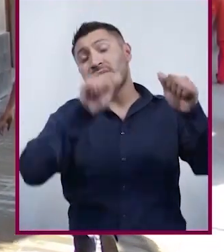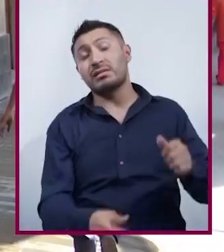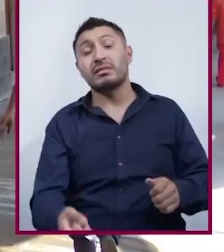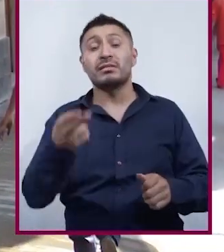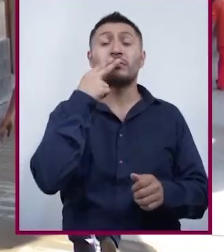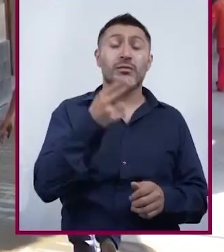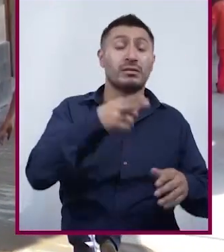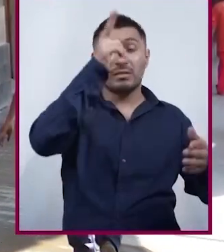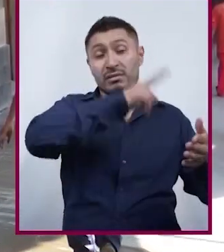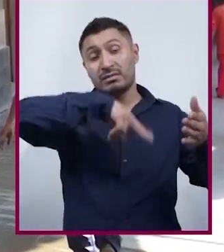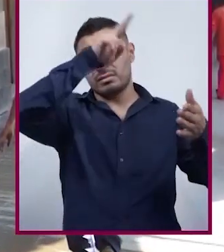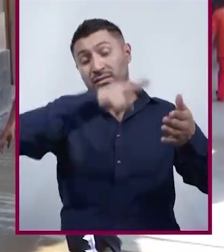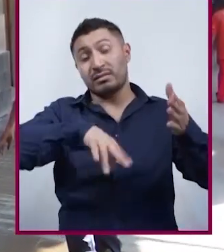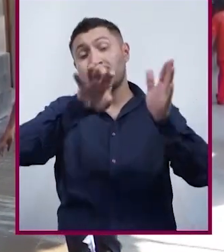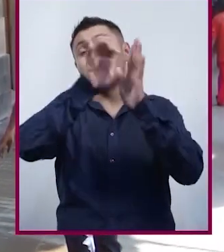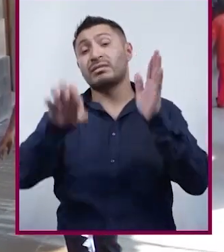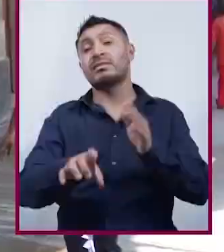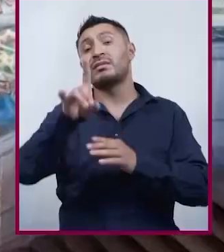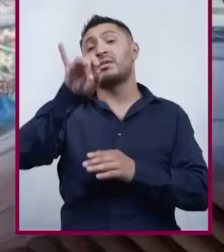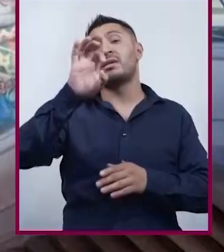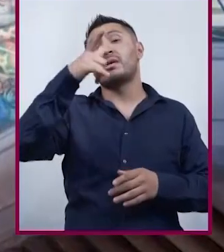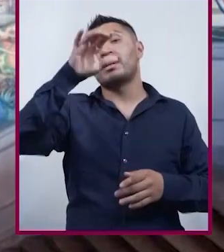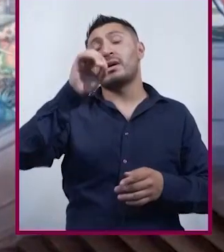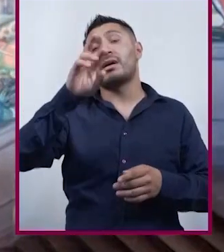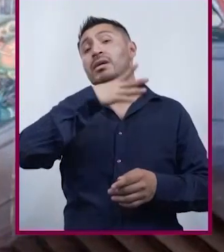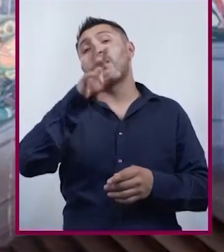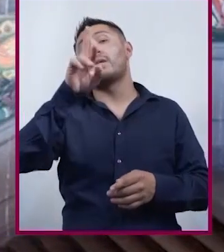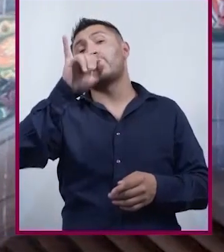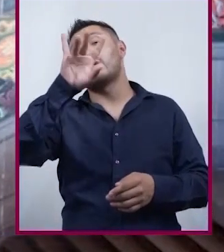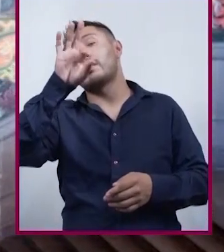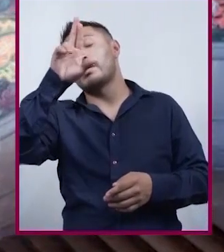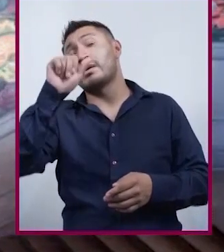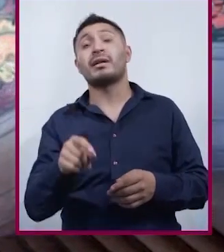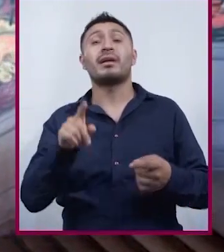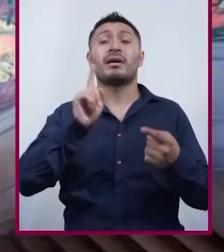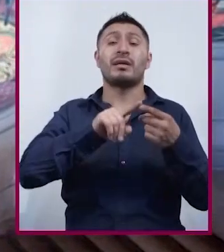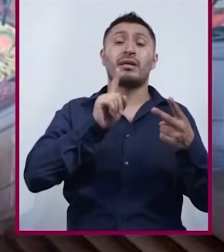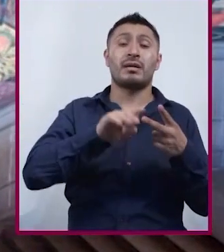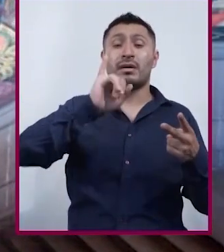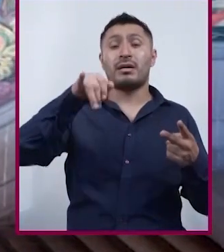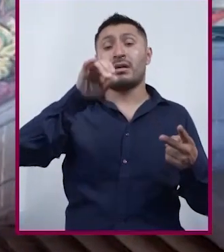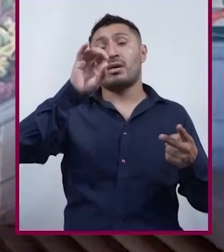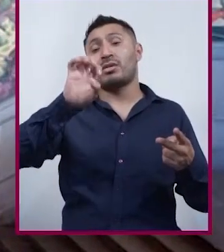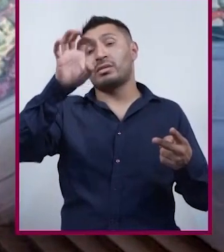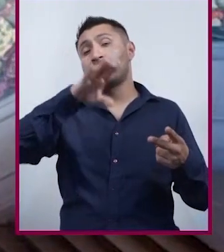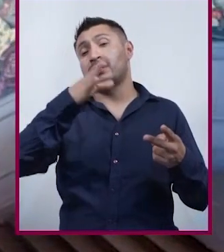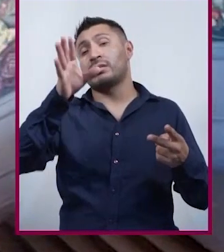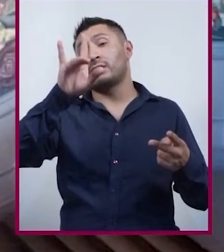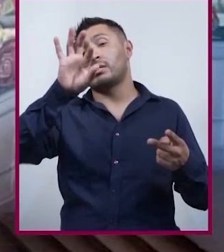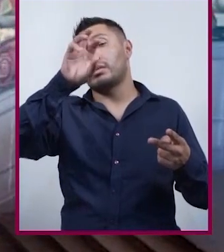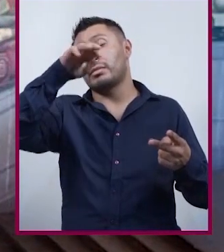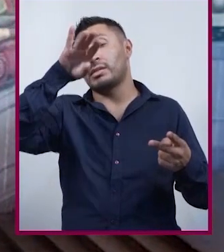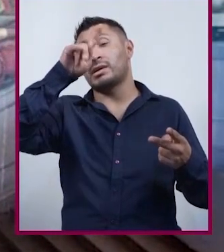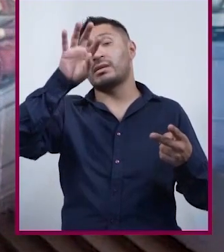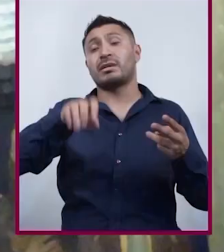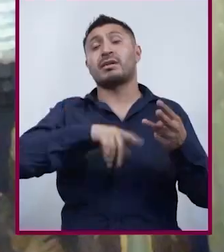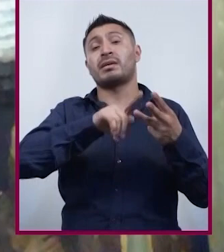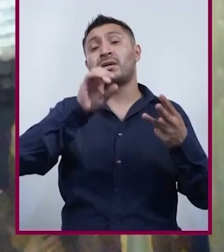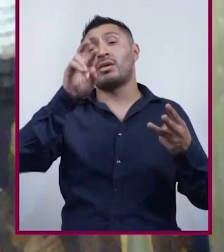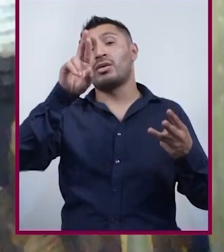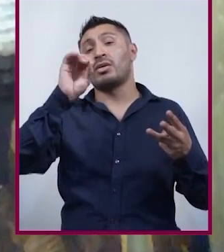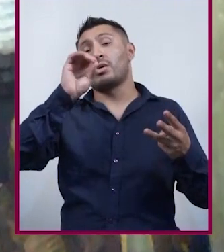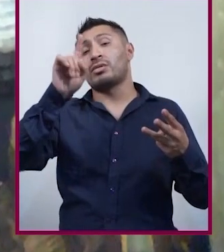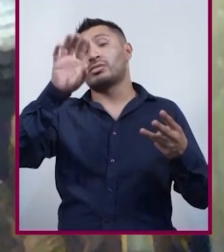arte, apoyándose en pintores como Diego Rivera, José Clemente Orozco y Alfaro Siqueiros, artistas que en el patio de la